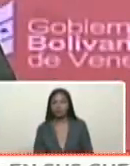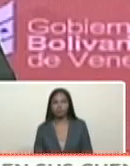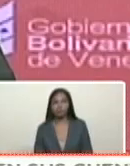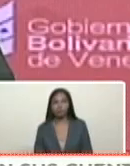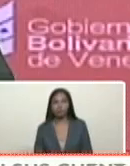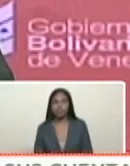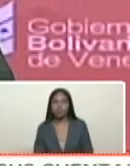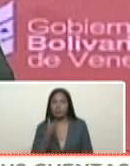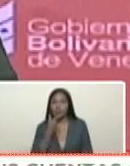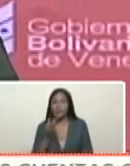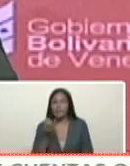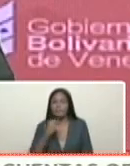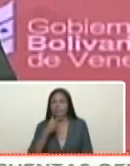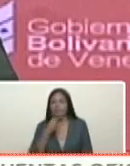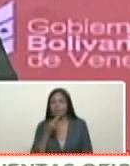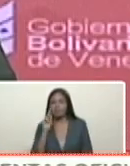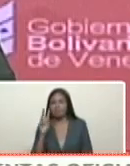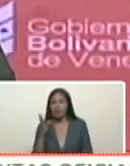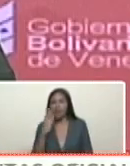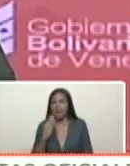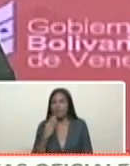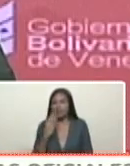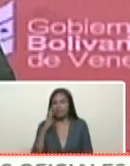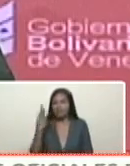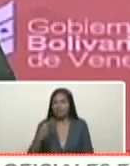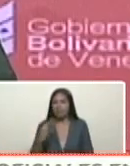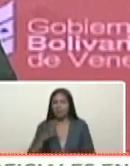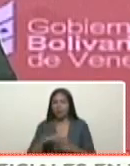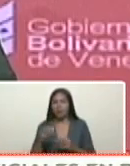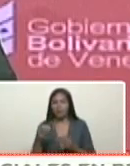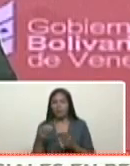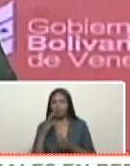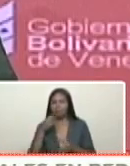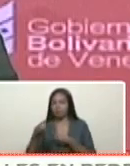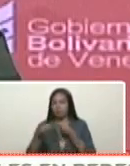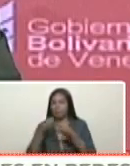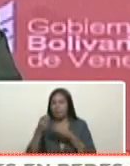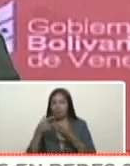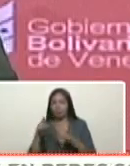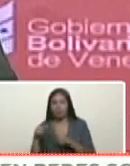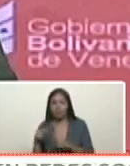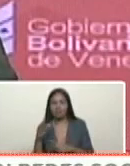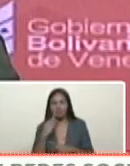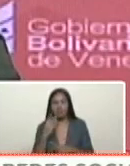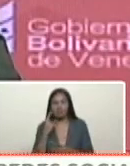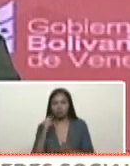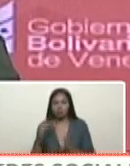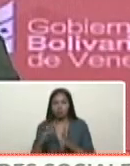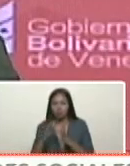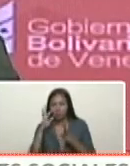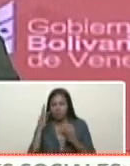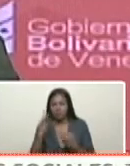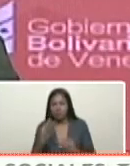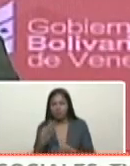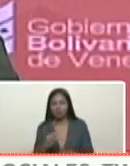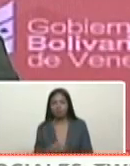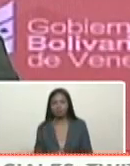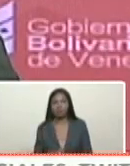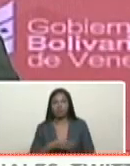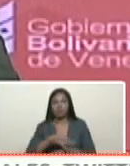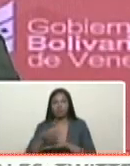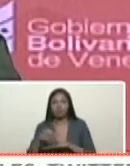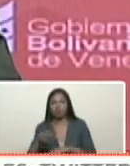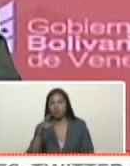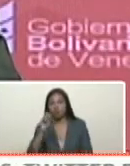Es más fácil cuando uno ve una experiencia que mil discursos. Vamos a ver esta experiencia en el municipio